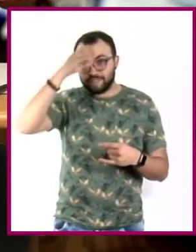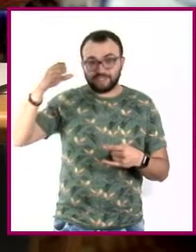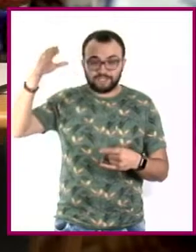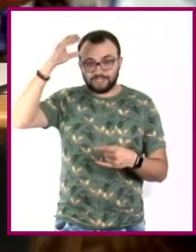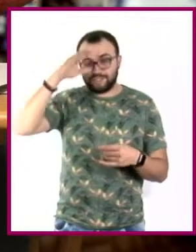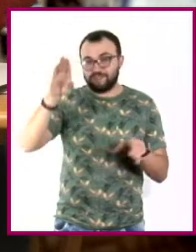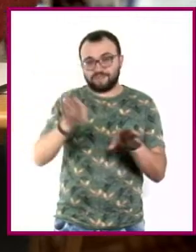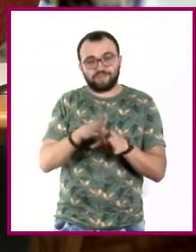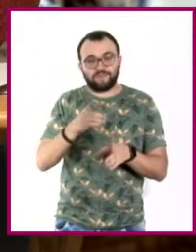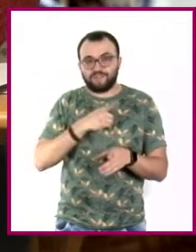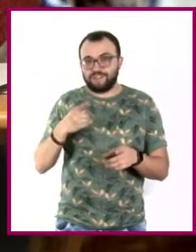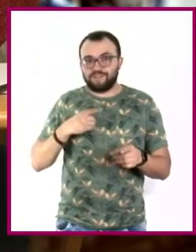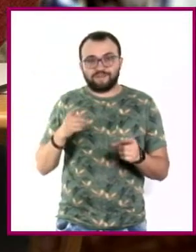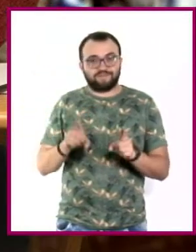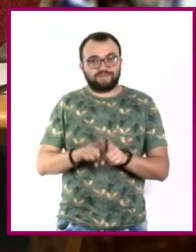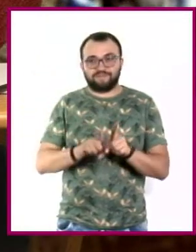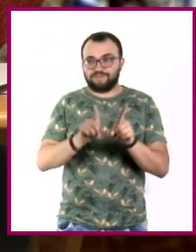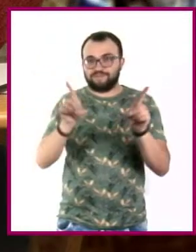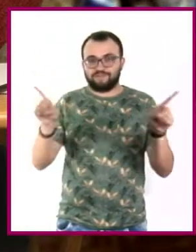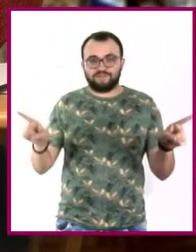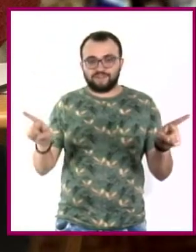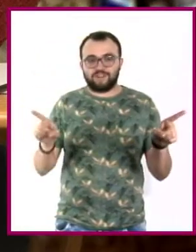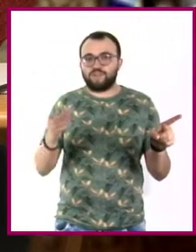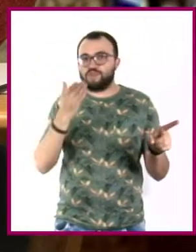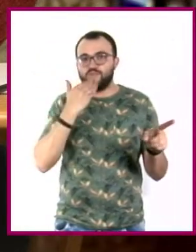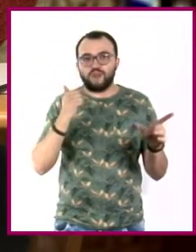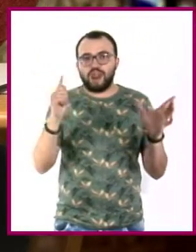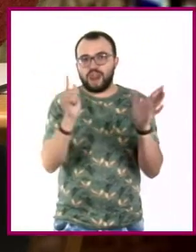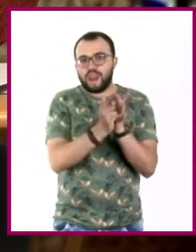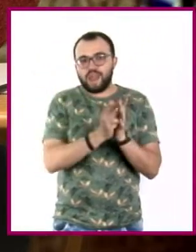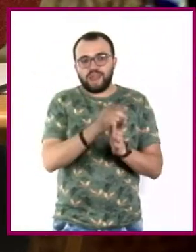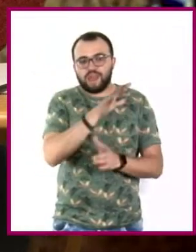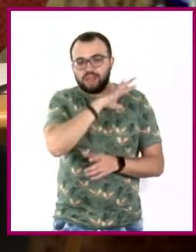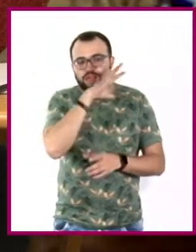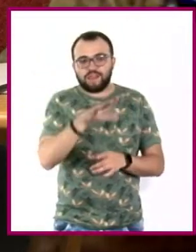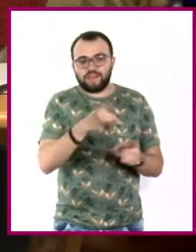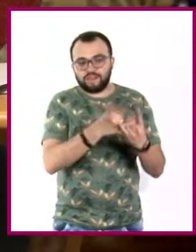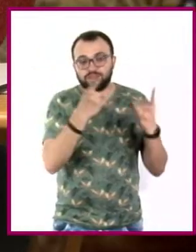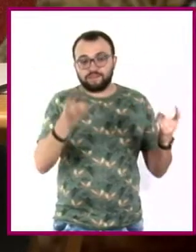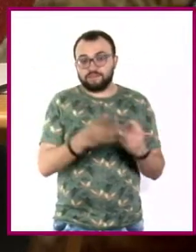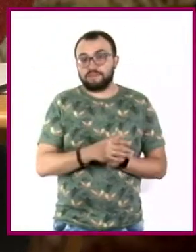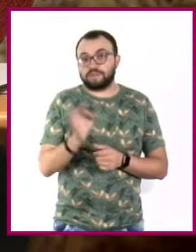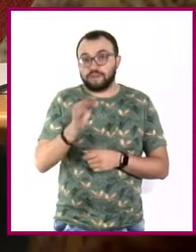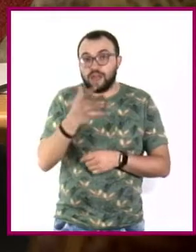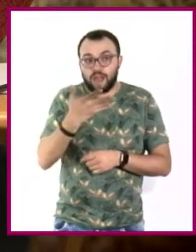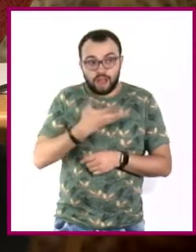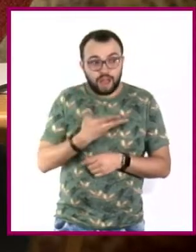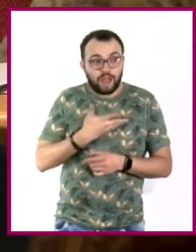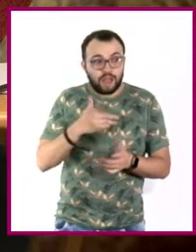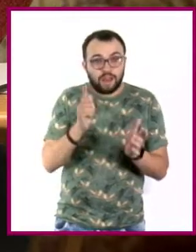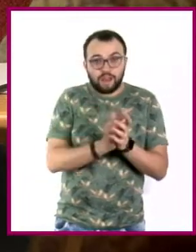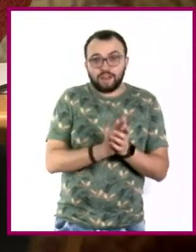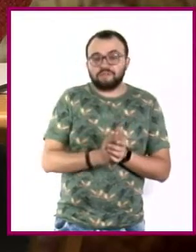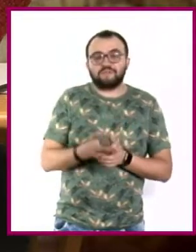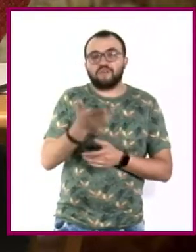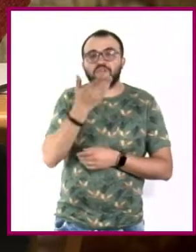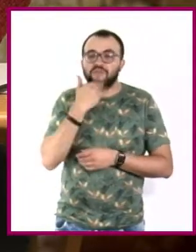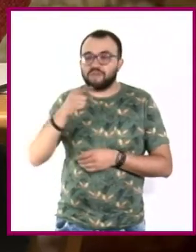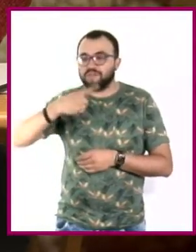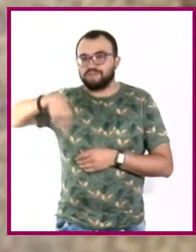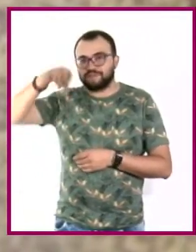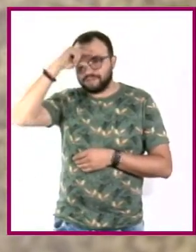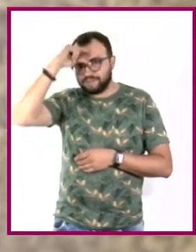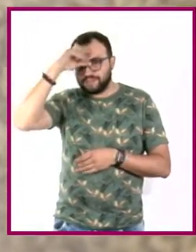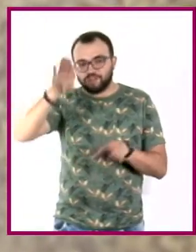caminos separados. No hay nada como leyes generales en la historia. Y si las hay, no tenemos la capacidad intelectual para